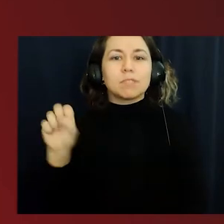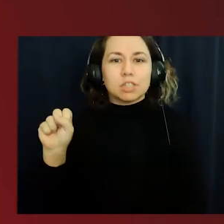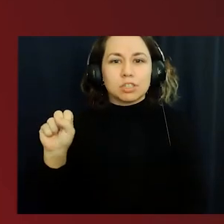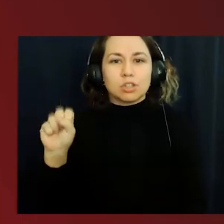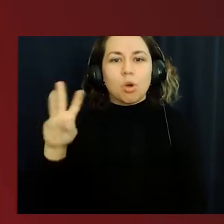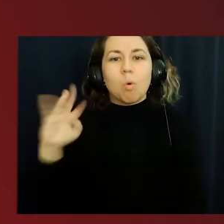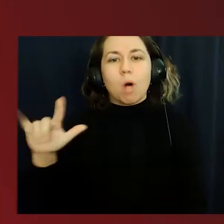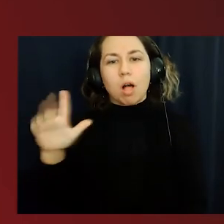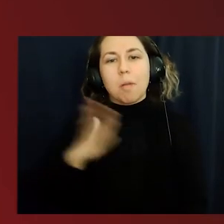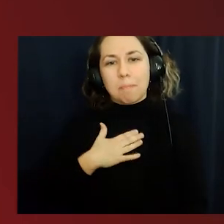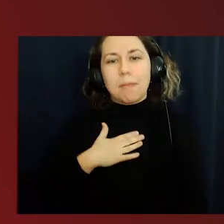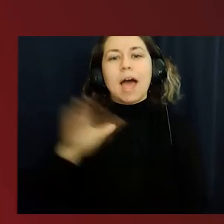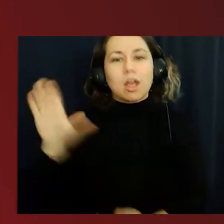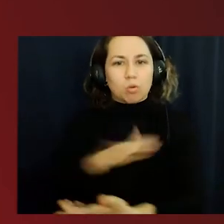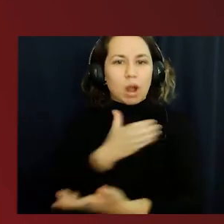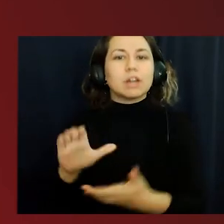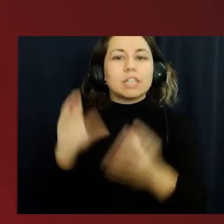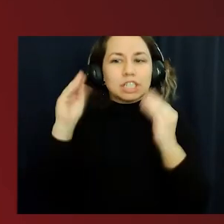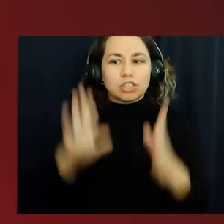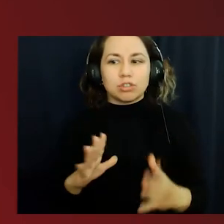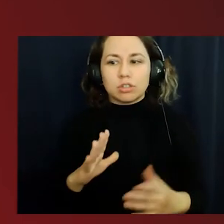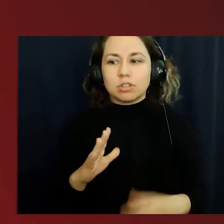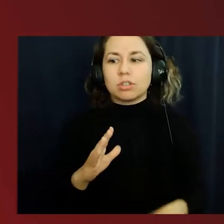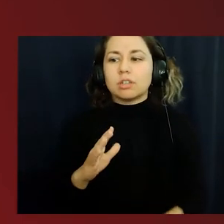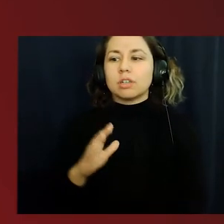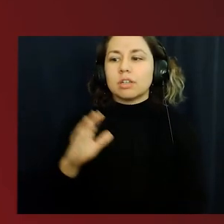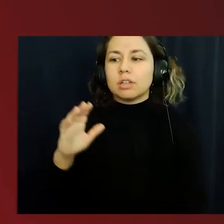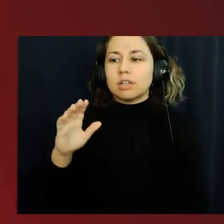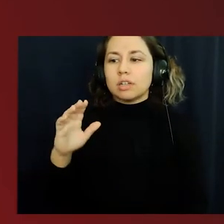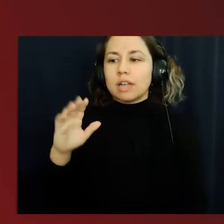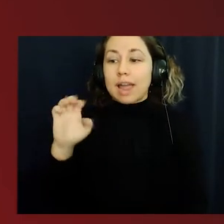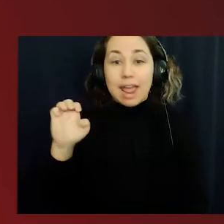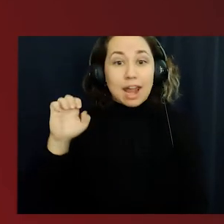de drama, First Sergeant, que fue mi maestro de NJROTC.